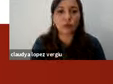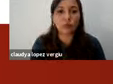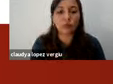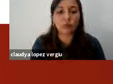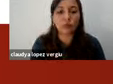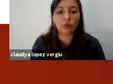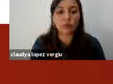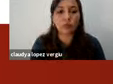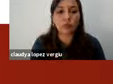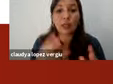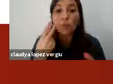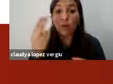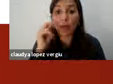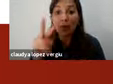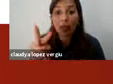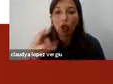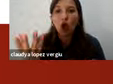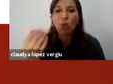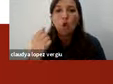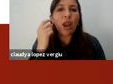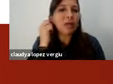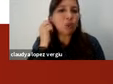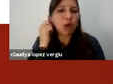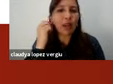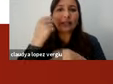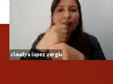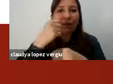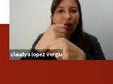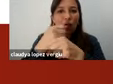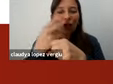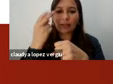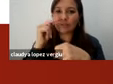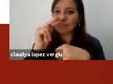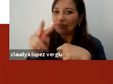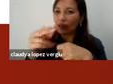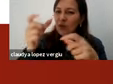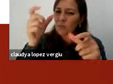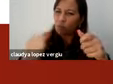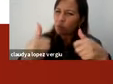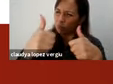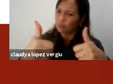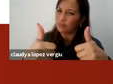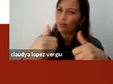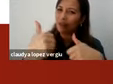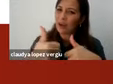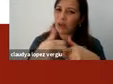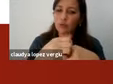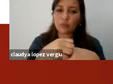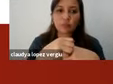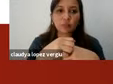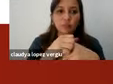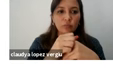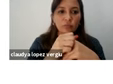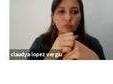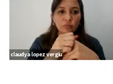el esfuerzo que hacen las mujeres empresarias dentro del sector turismo y el sector comercio exterior. Bueno, y en el marco de estas